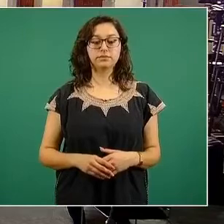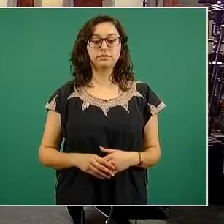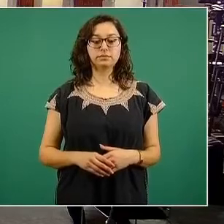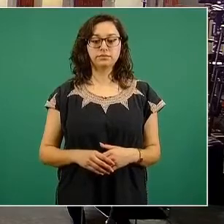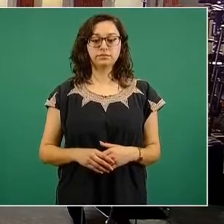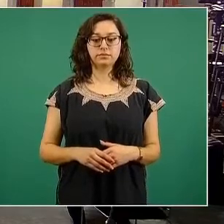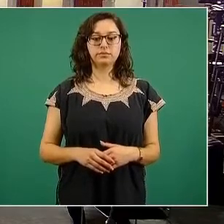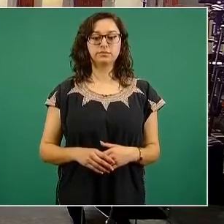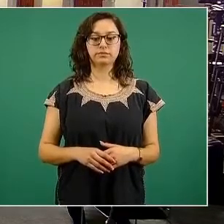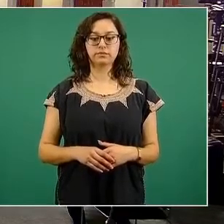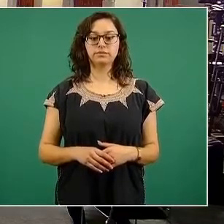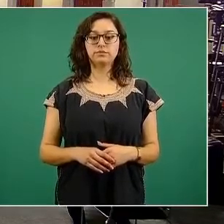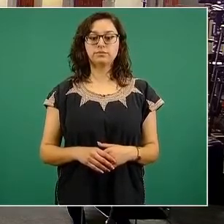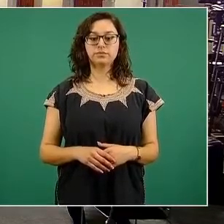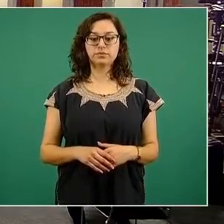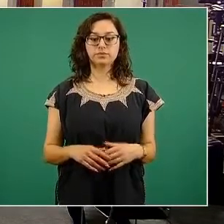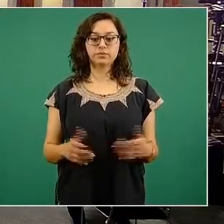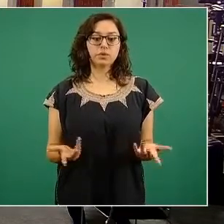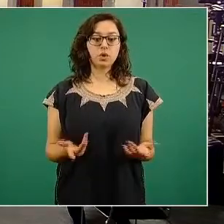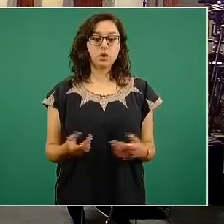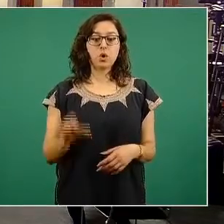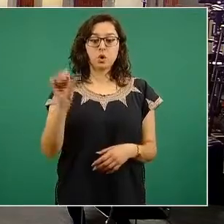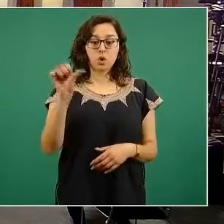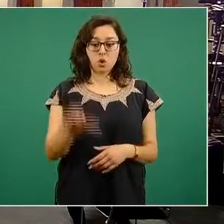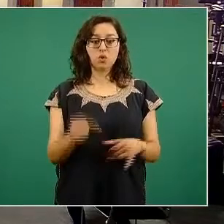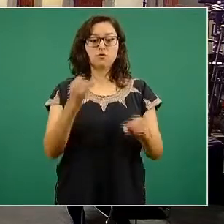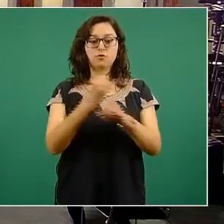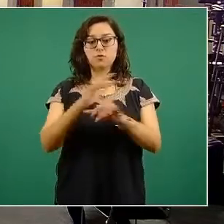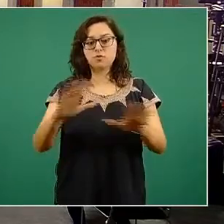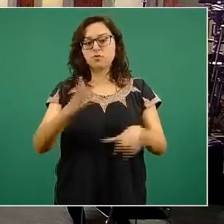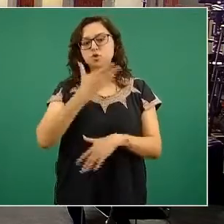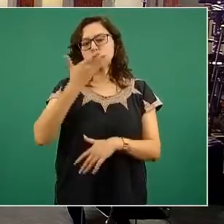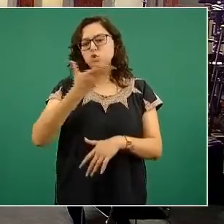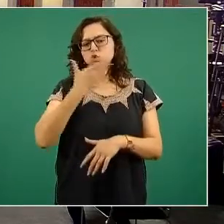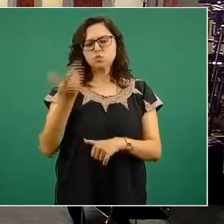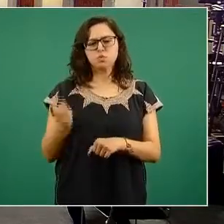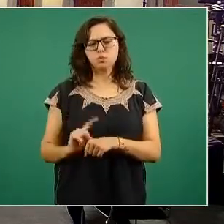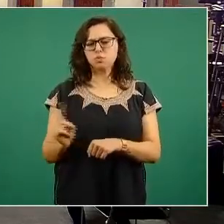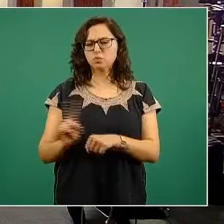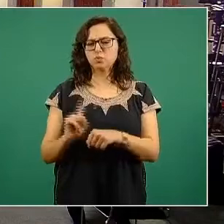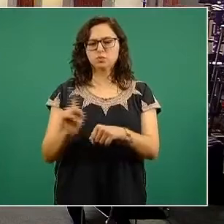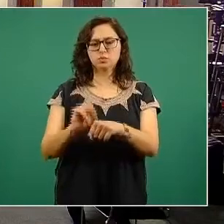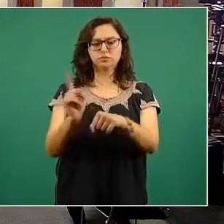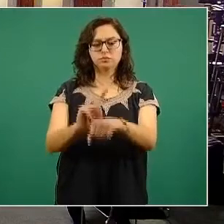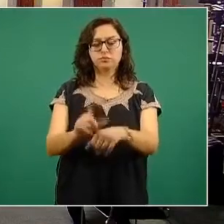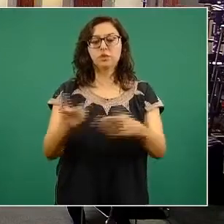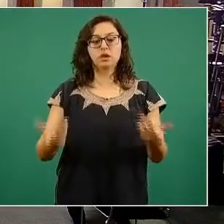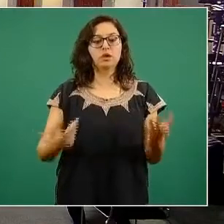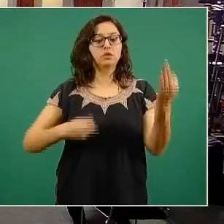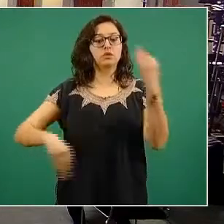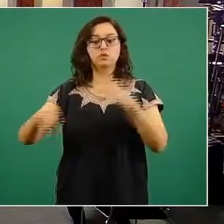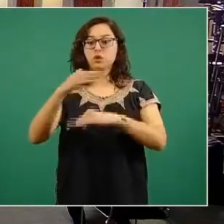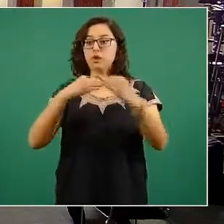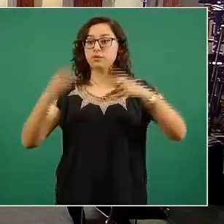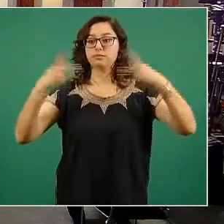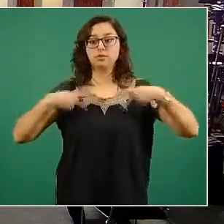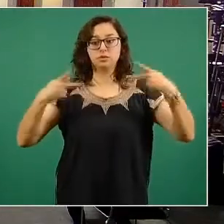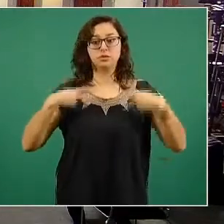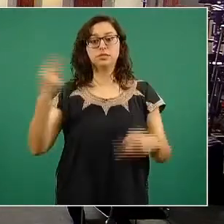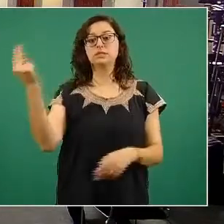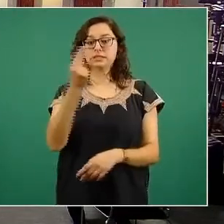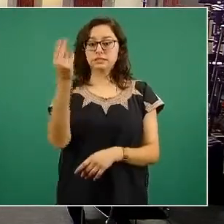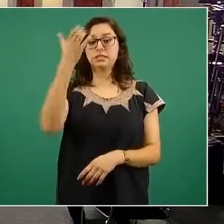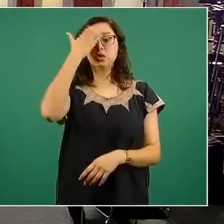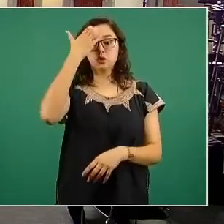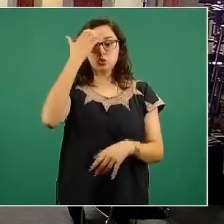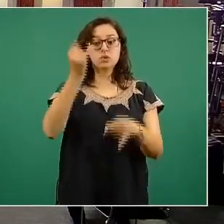El día de hoy presentaremos el informe técnico con los datos que son relevantes que toda la población conozca, para que con